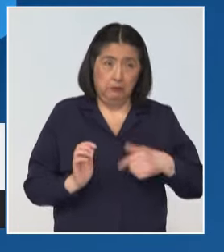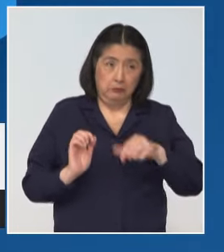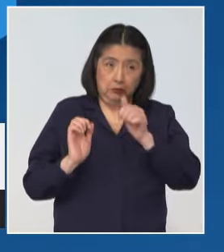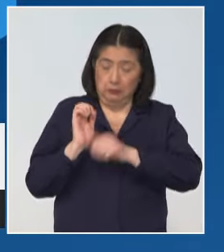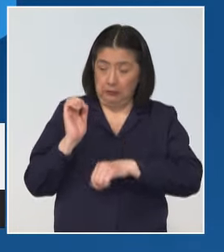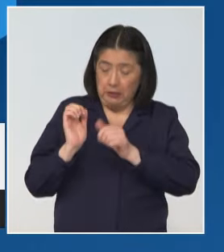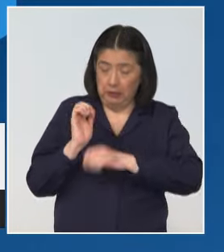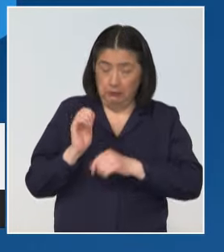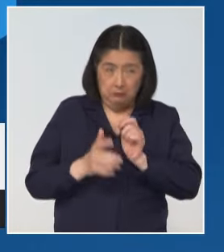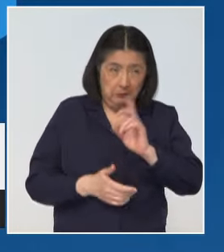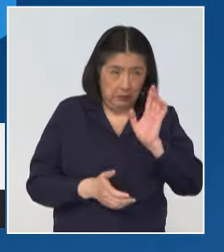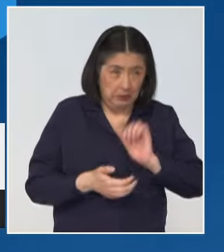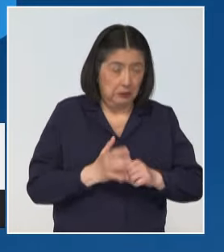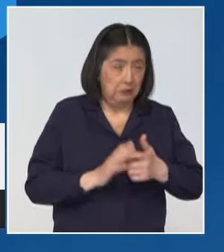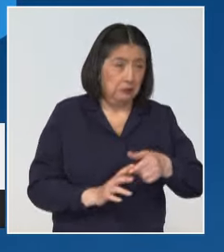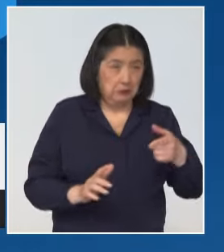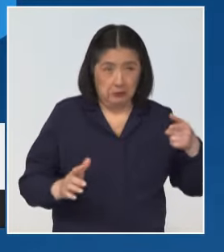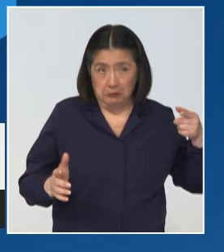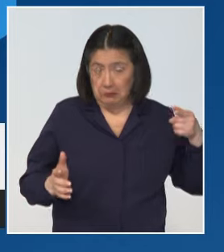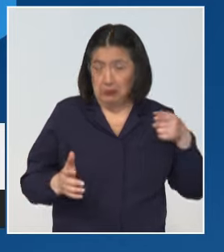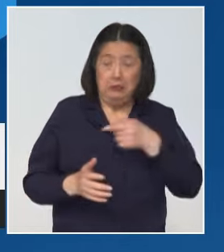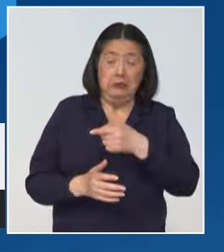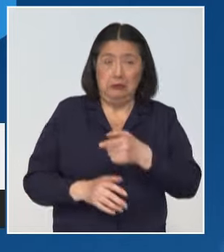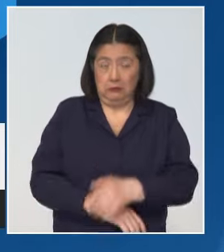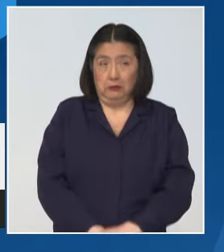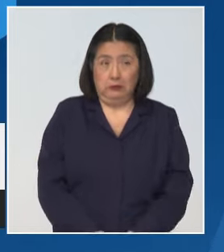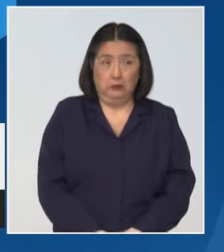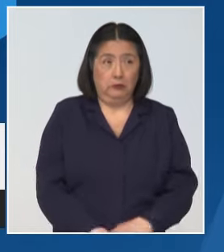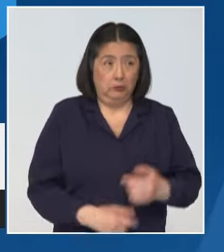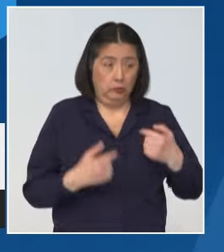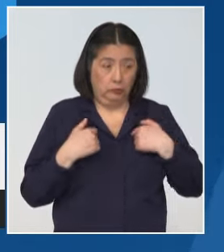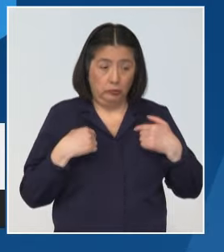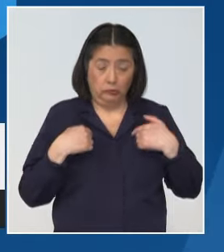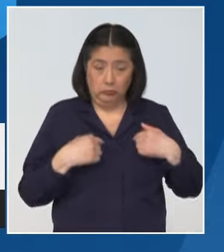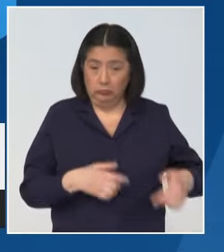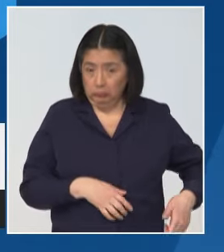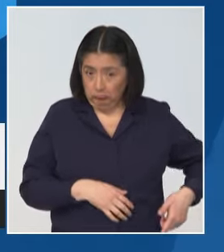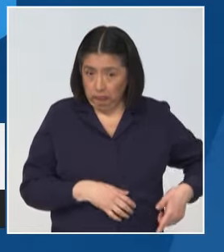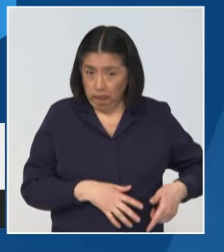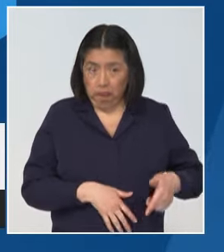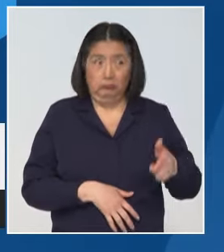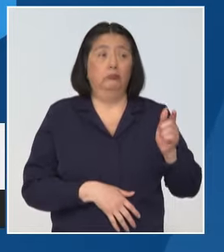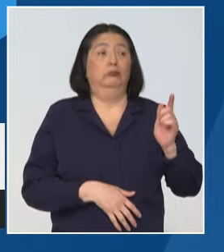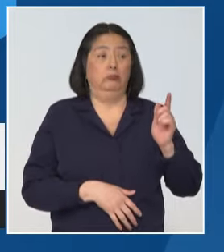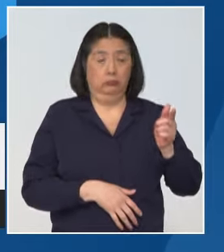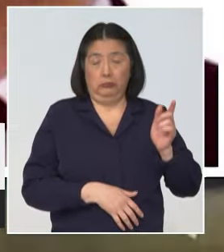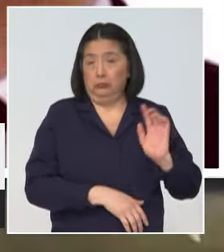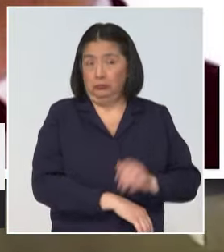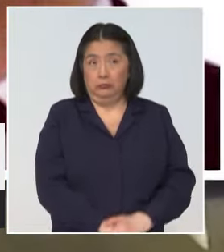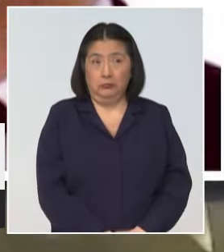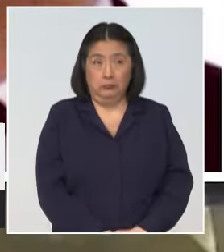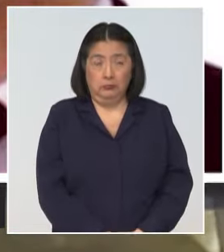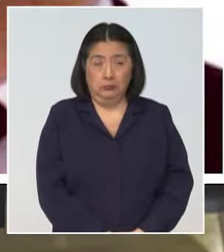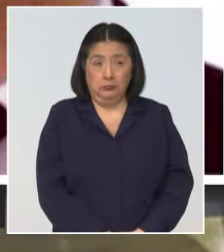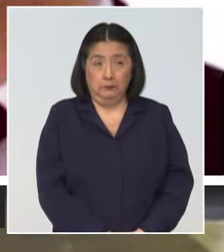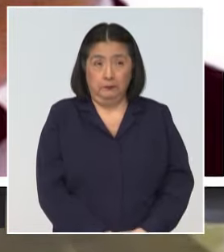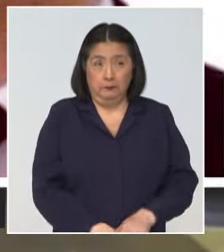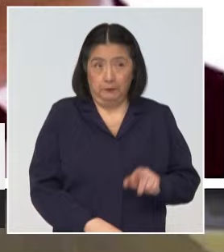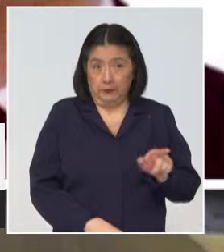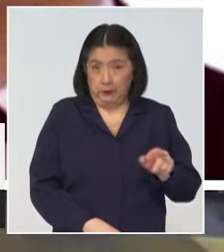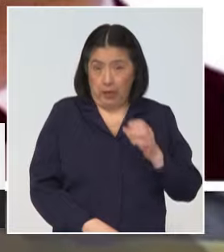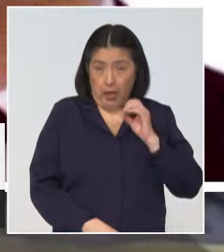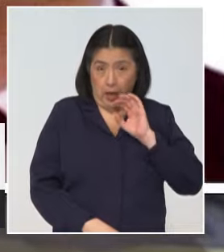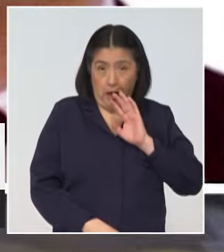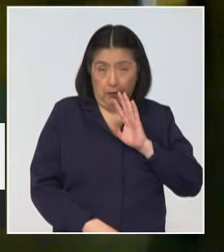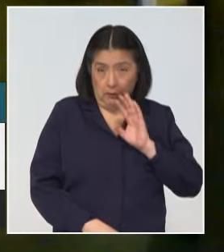con el cuchillo en la mano derecha, directo al cuello. Y mi reacción fue levantar la mano y se dispara el arma. Es la versión de